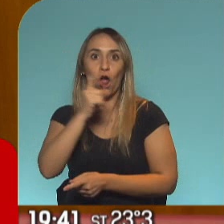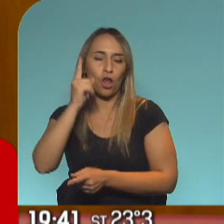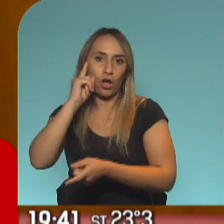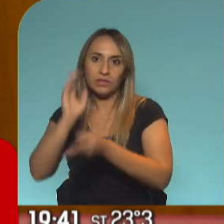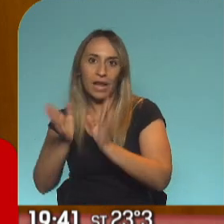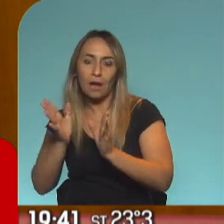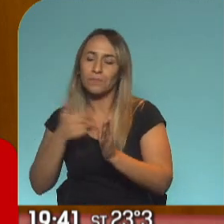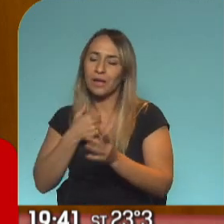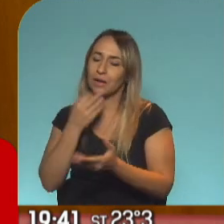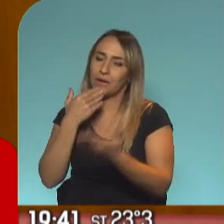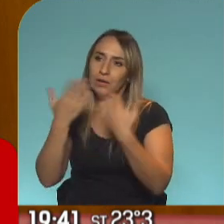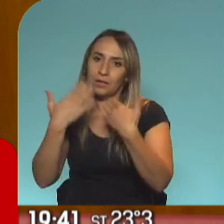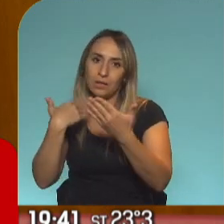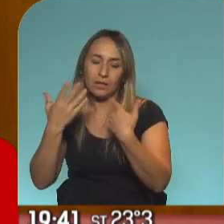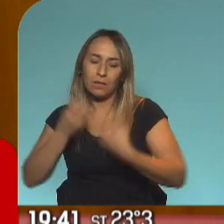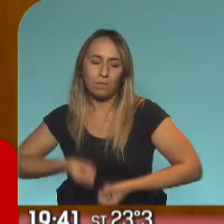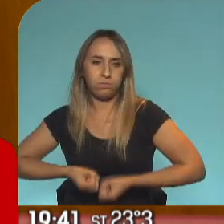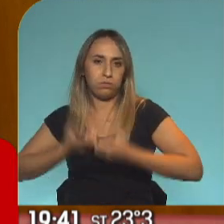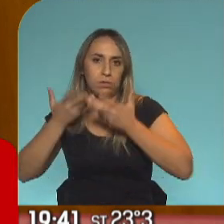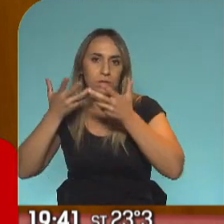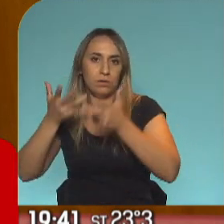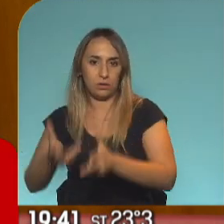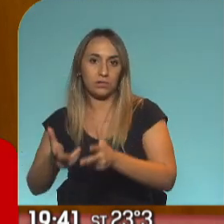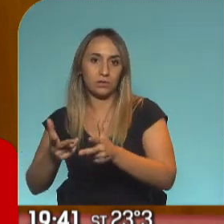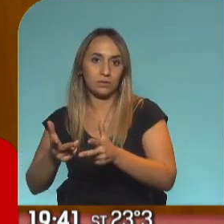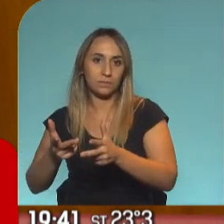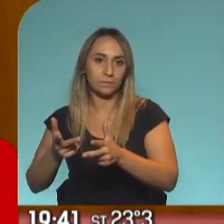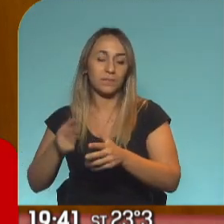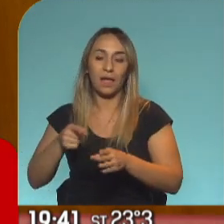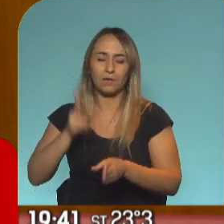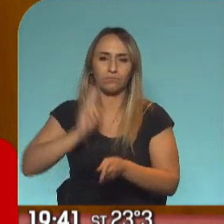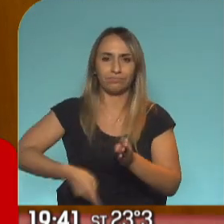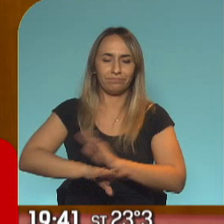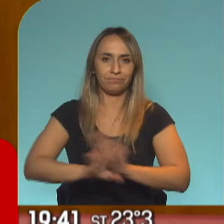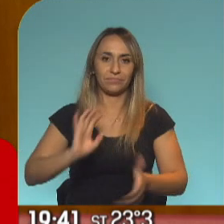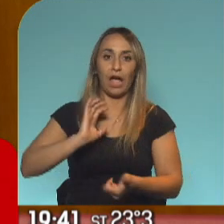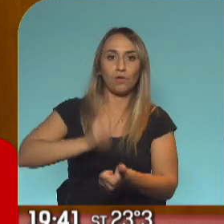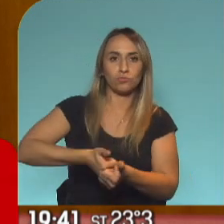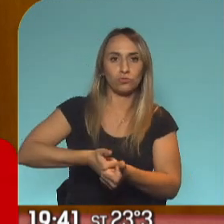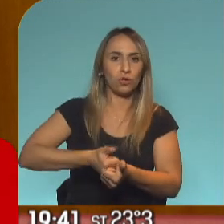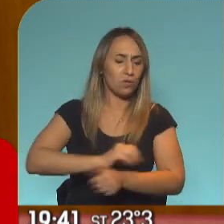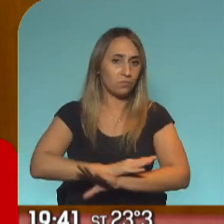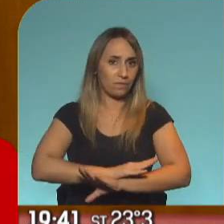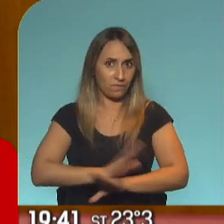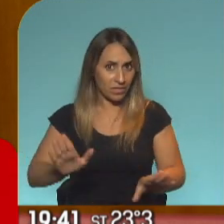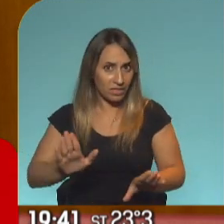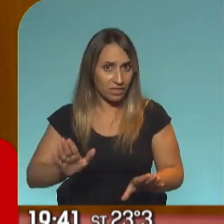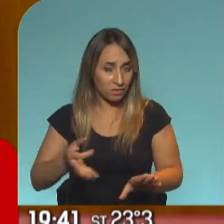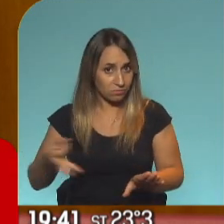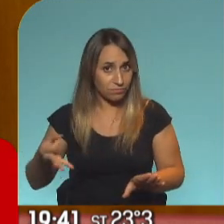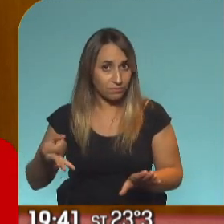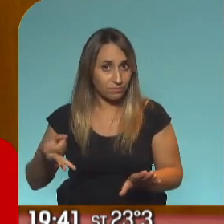ahí se cortaron los hechos. Uh-huh. Que se cortaron quiere decir que no abusó más de vos a partir de que